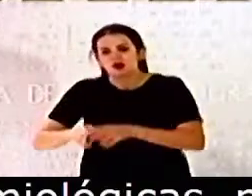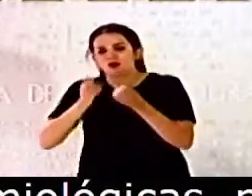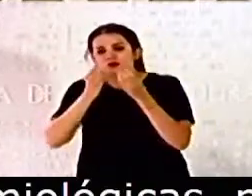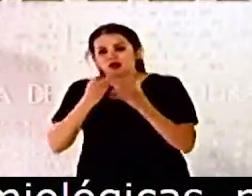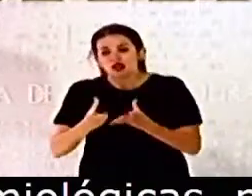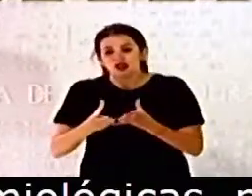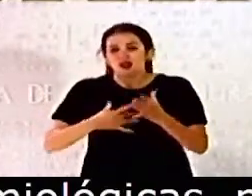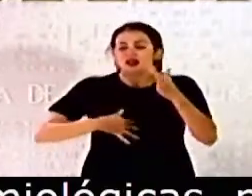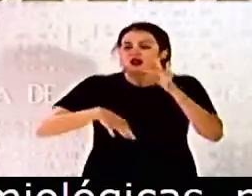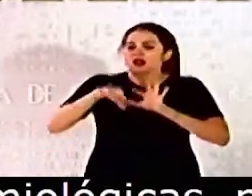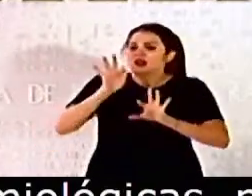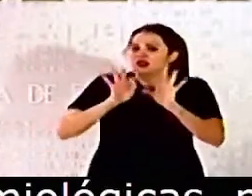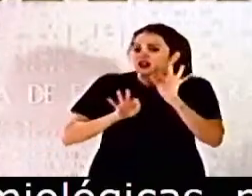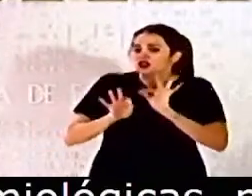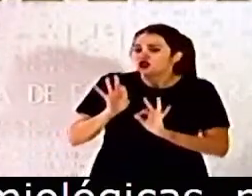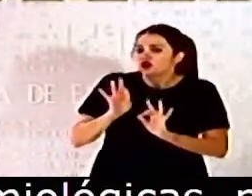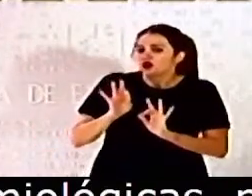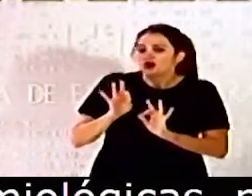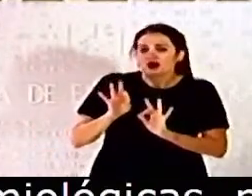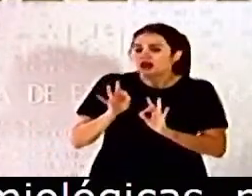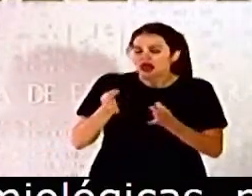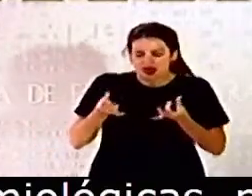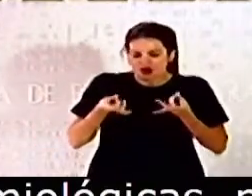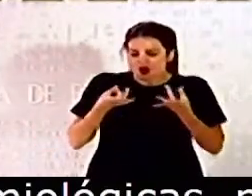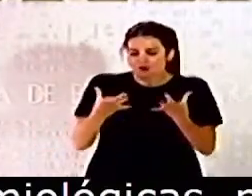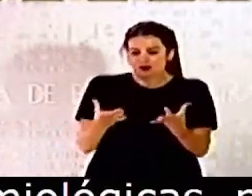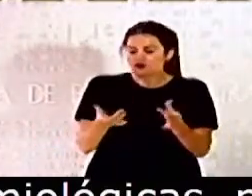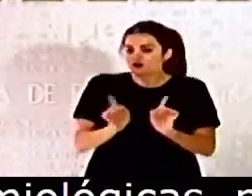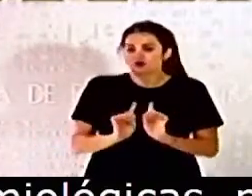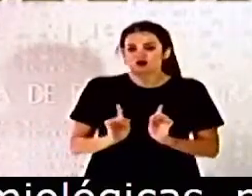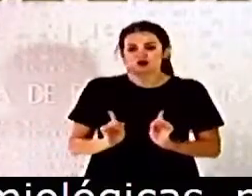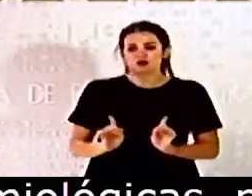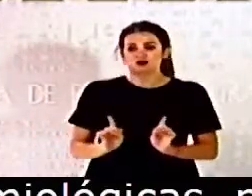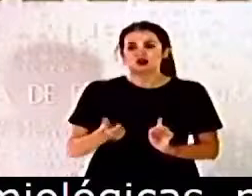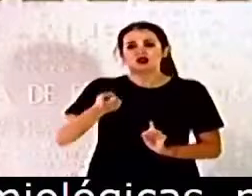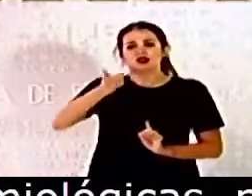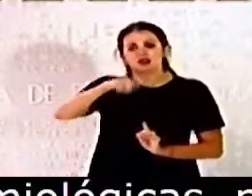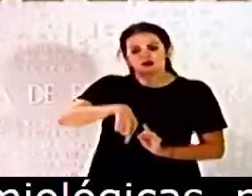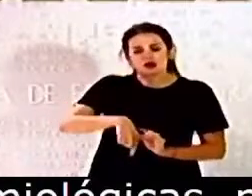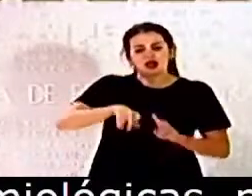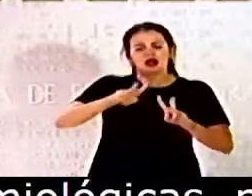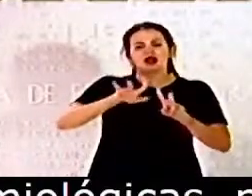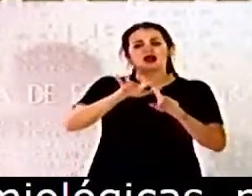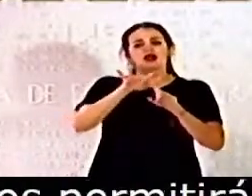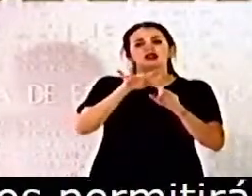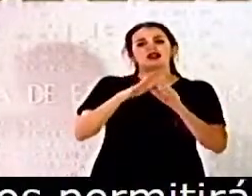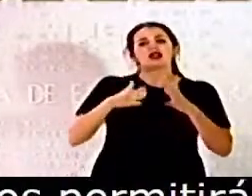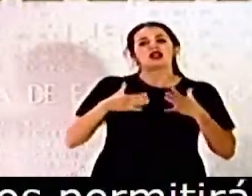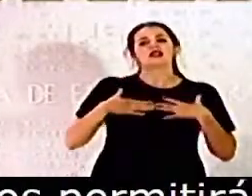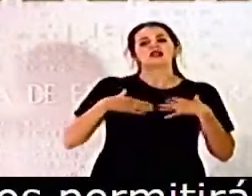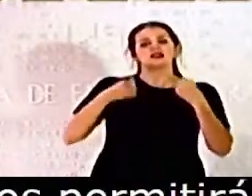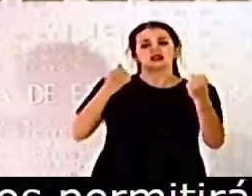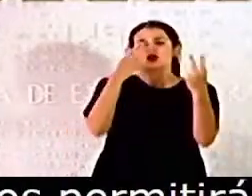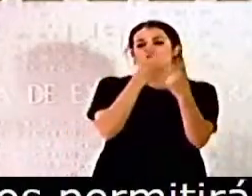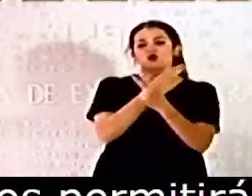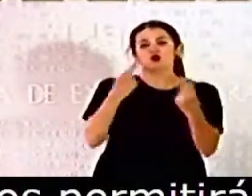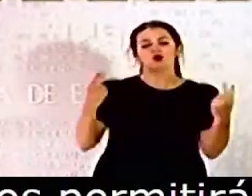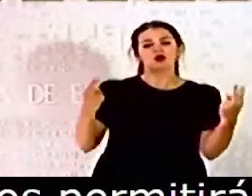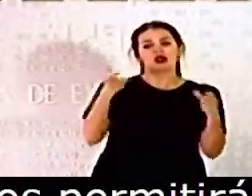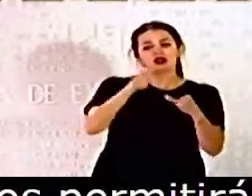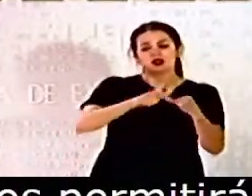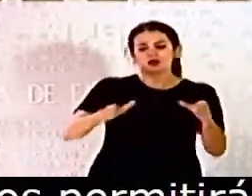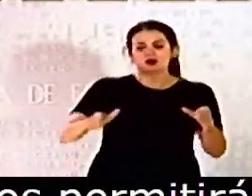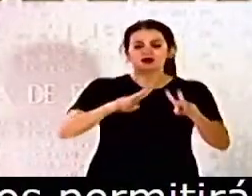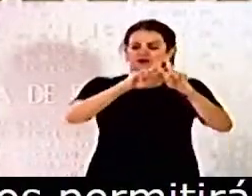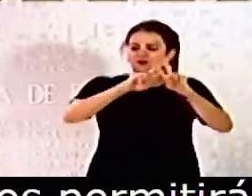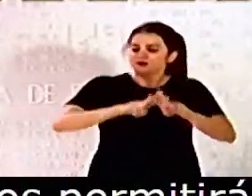de forma apresurada, nos permitirá hacer un buen análisis de la salud pública de la población